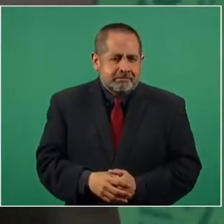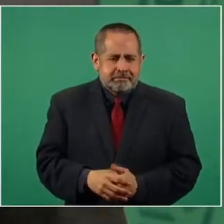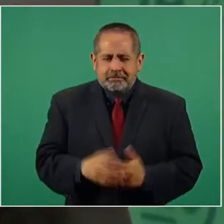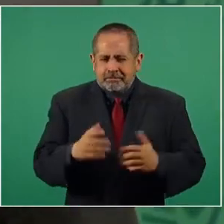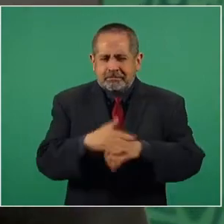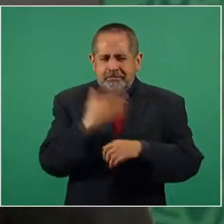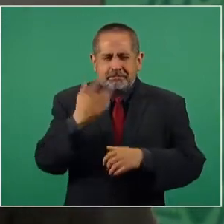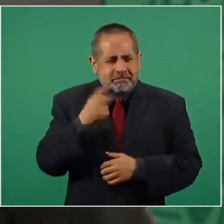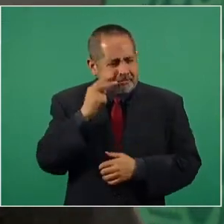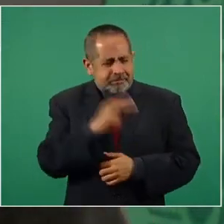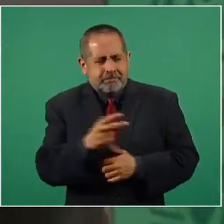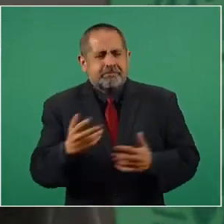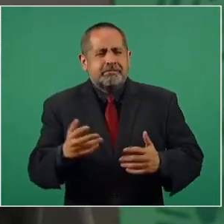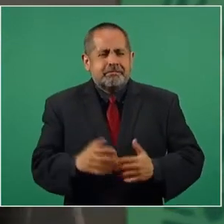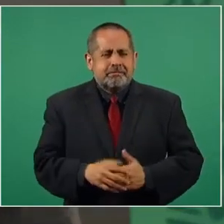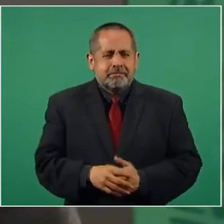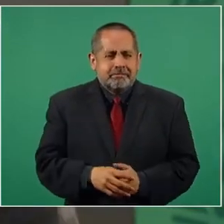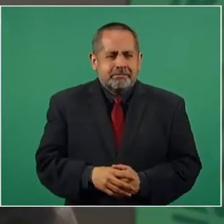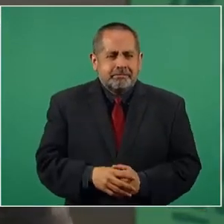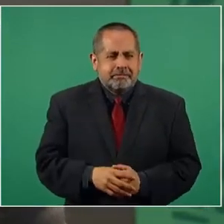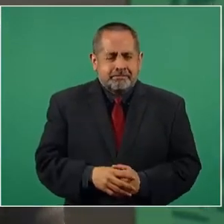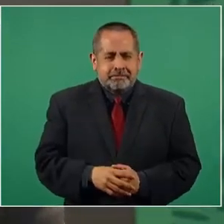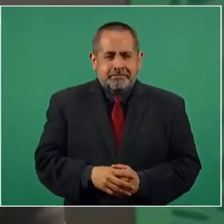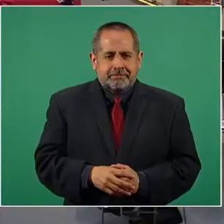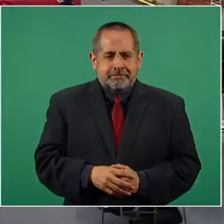¿Por qué se ve